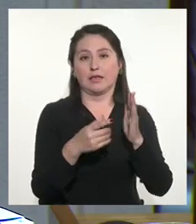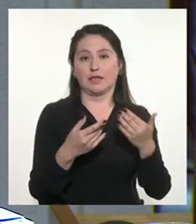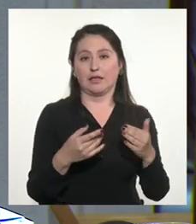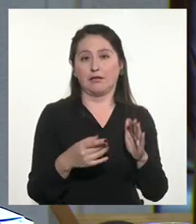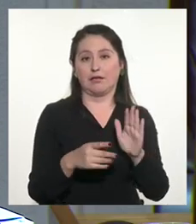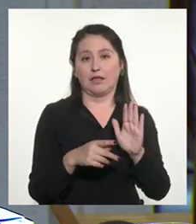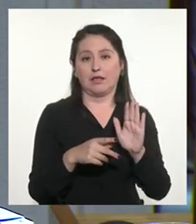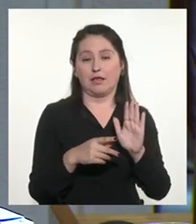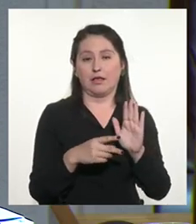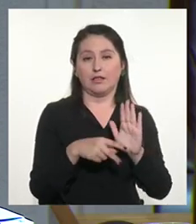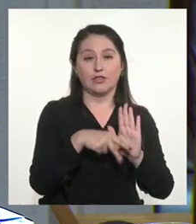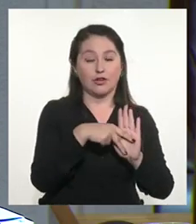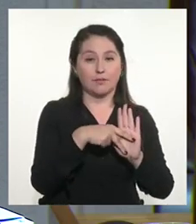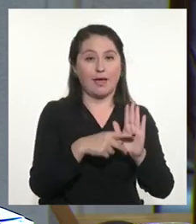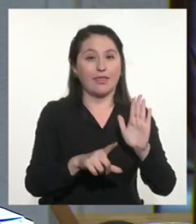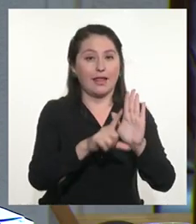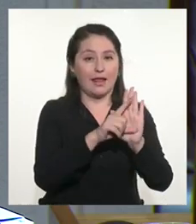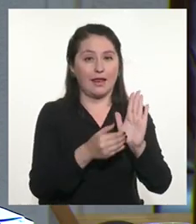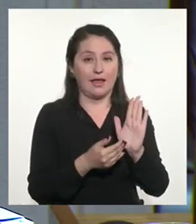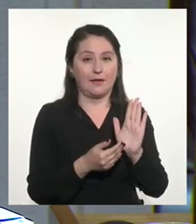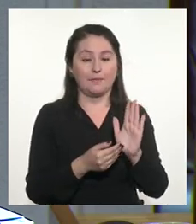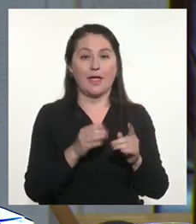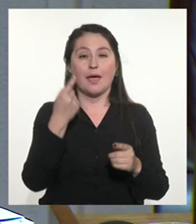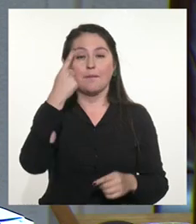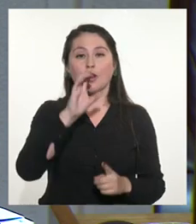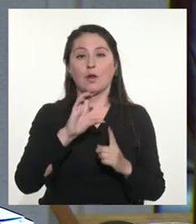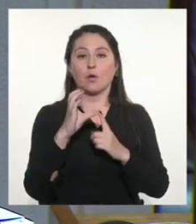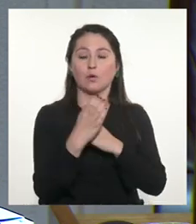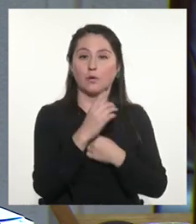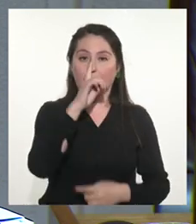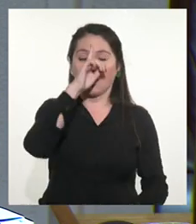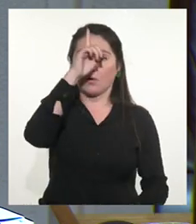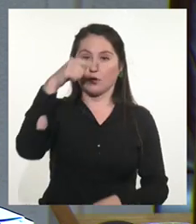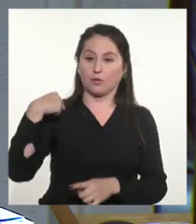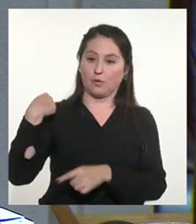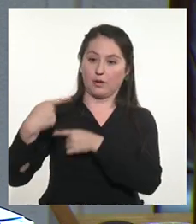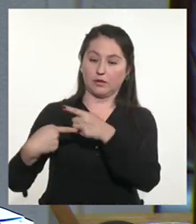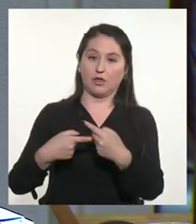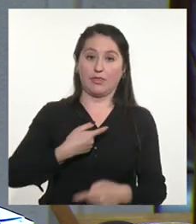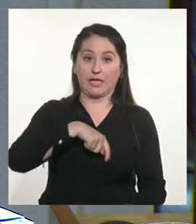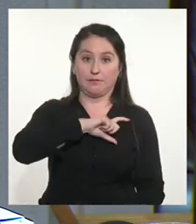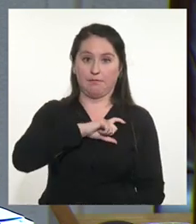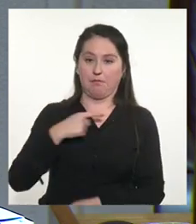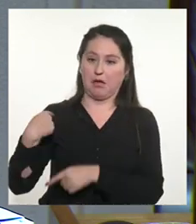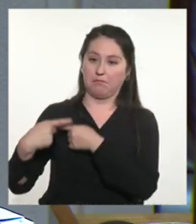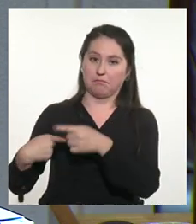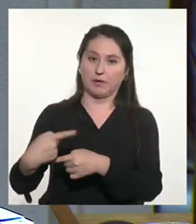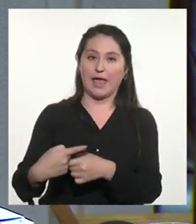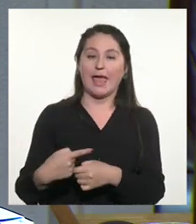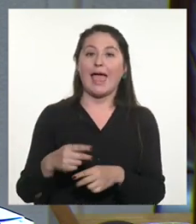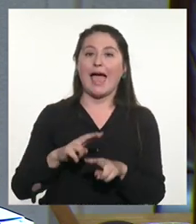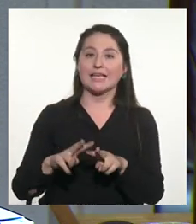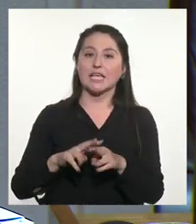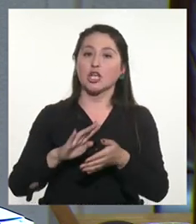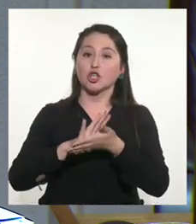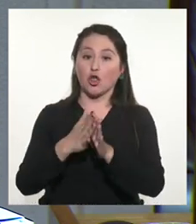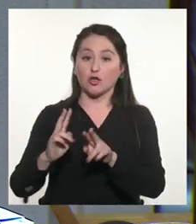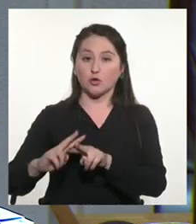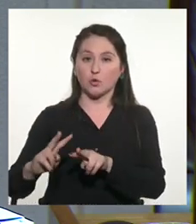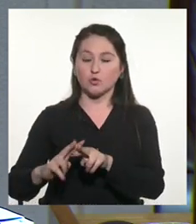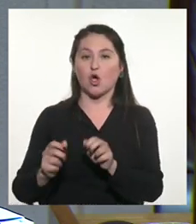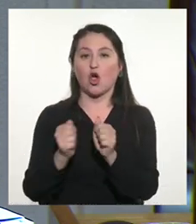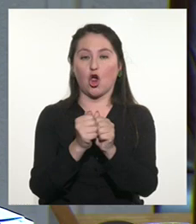tenemos la costumbre la cultura quizás por nuestra tradición hispánica de resolver todos los temas a través de normas a través de leyes